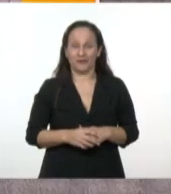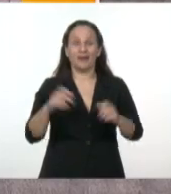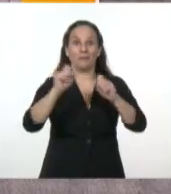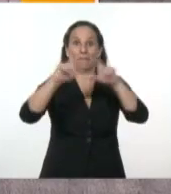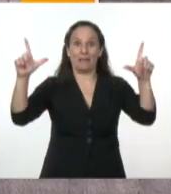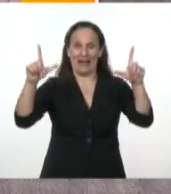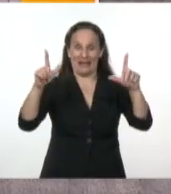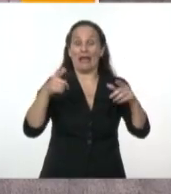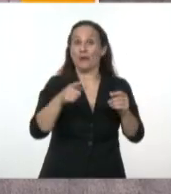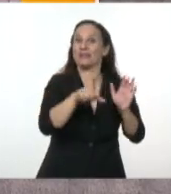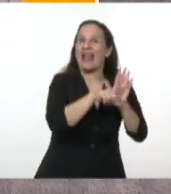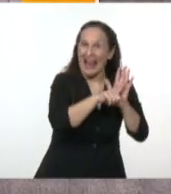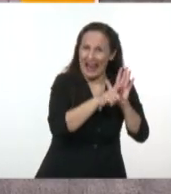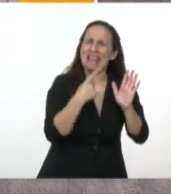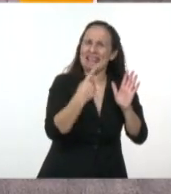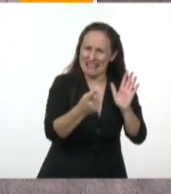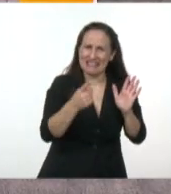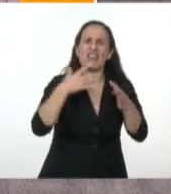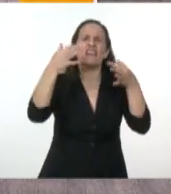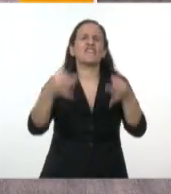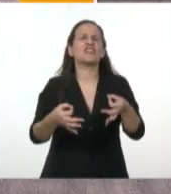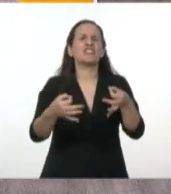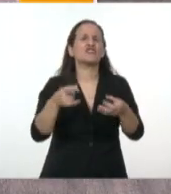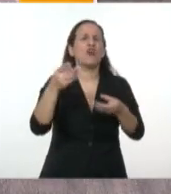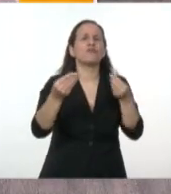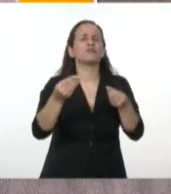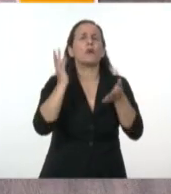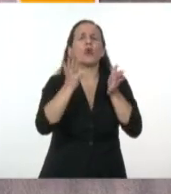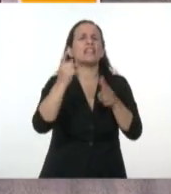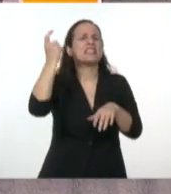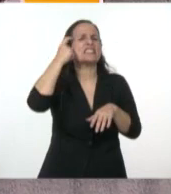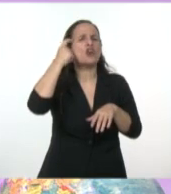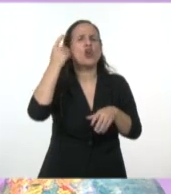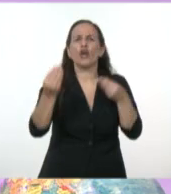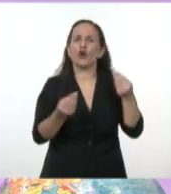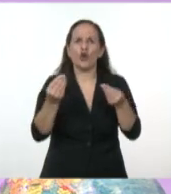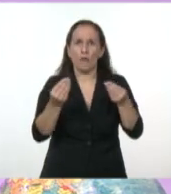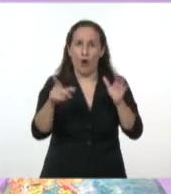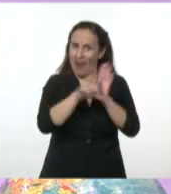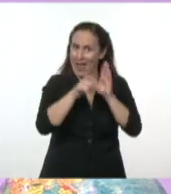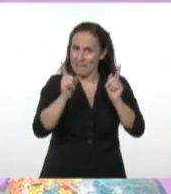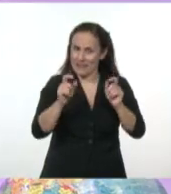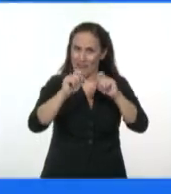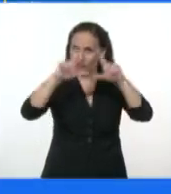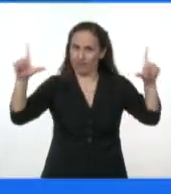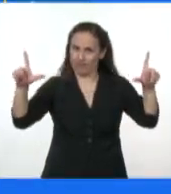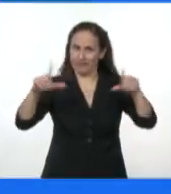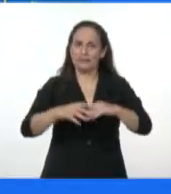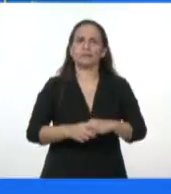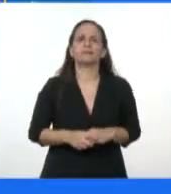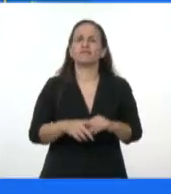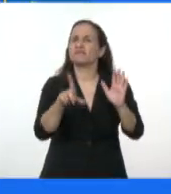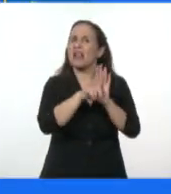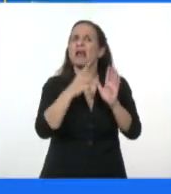misma ley vuelve a mencionar y a definir otro tipo de violencia, la violencia psicológica. Bien, la misma ley. Vamos a leer la placa. ¿Qué dice esta